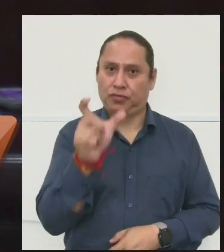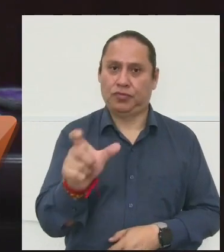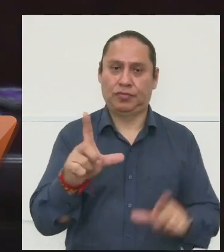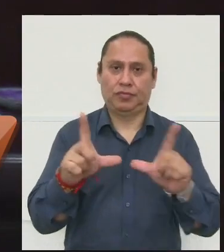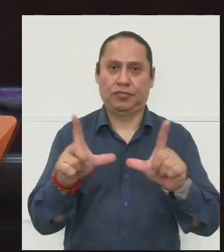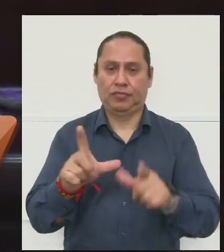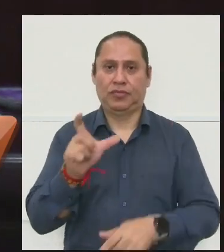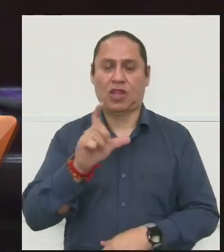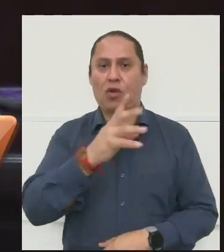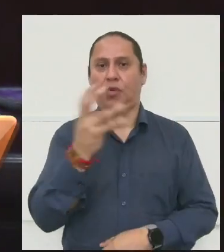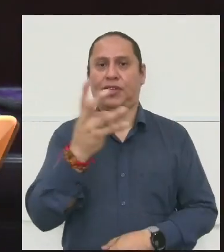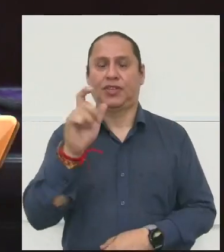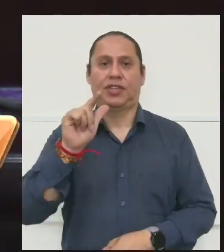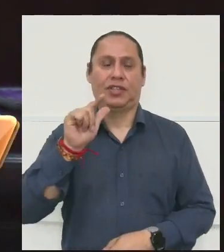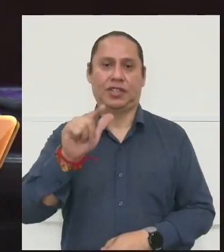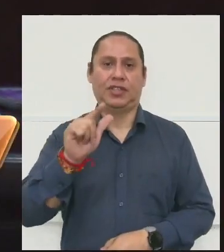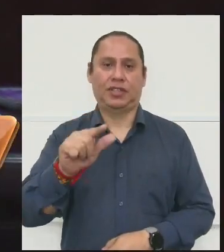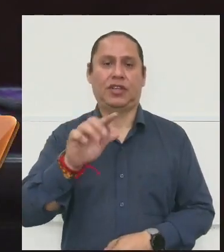417